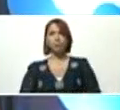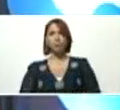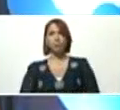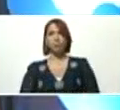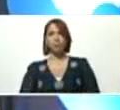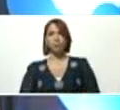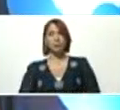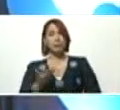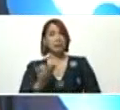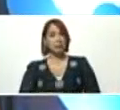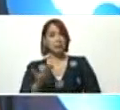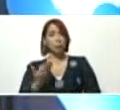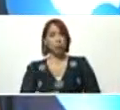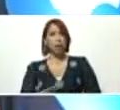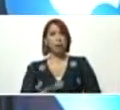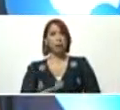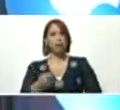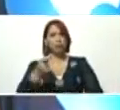importantes lecciones.